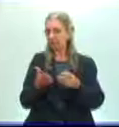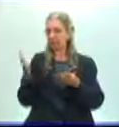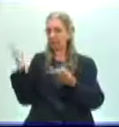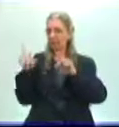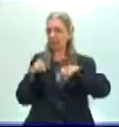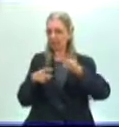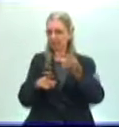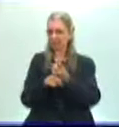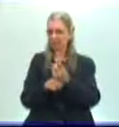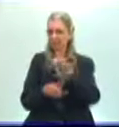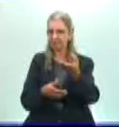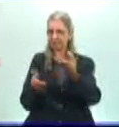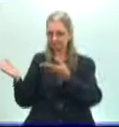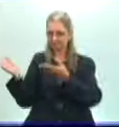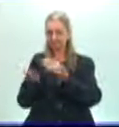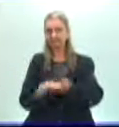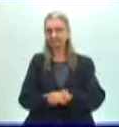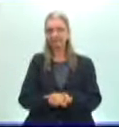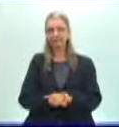continuamos.